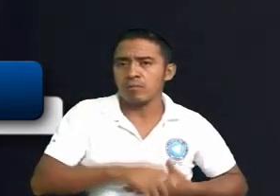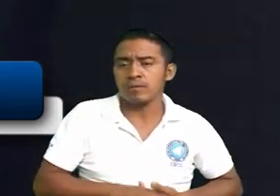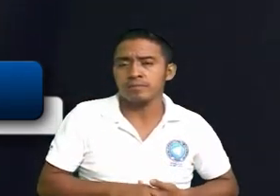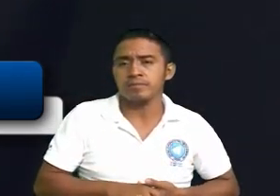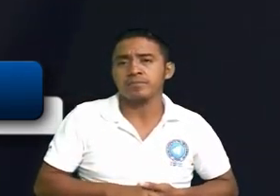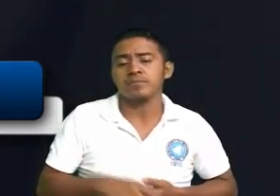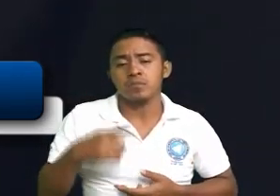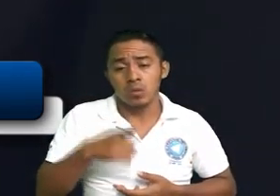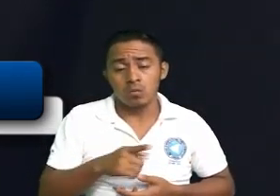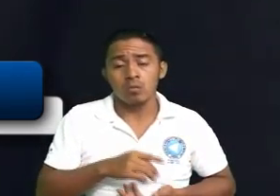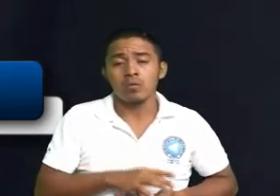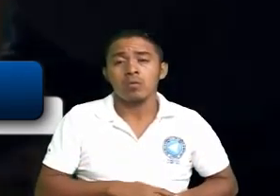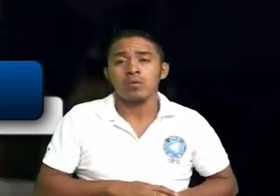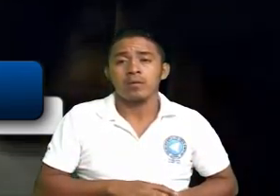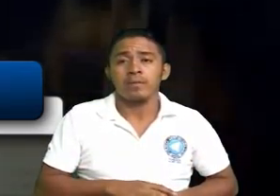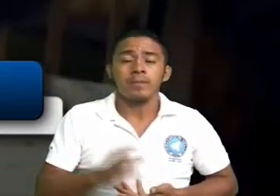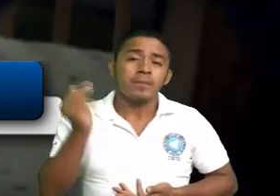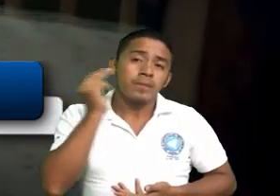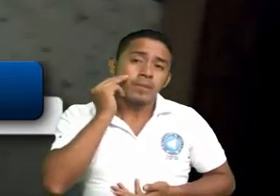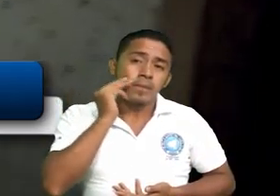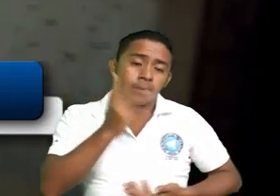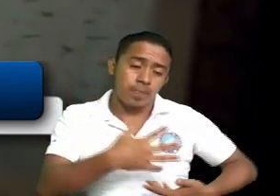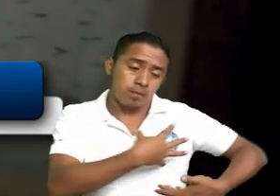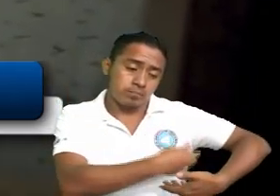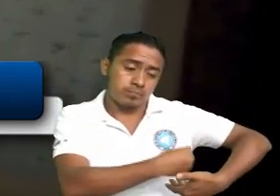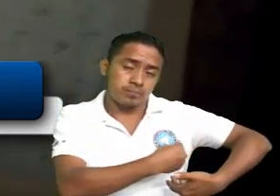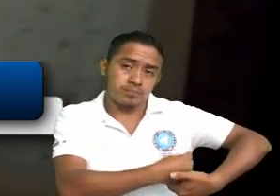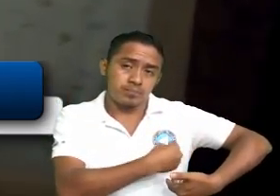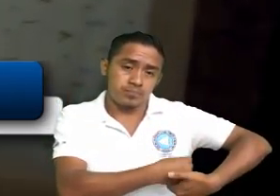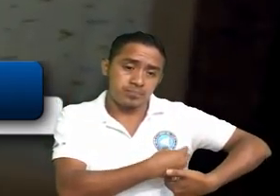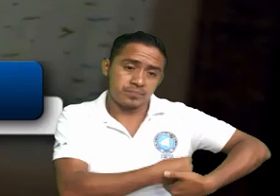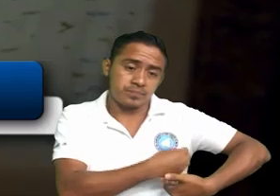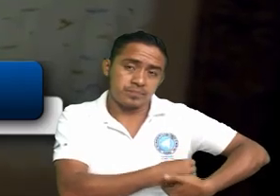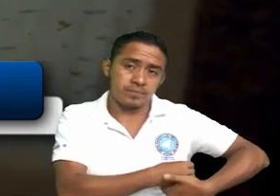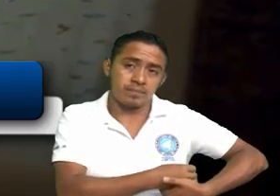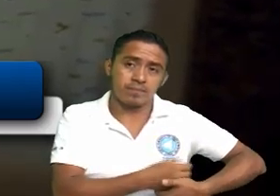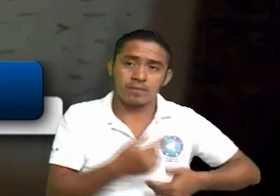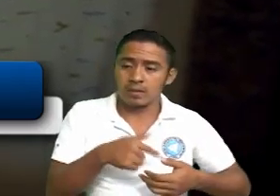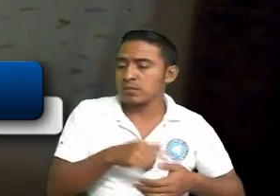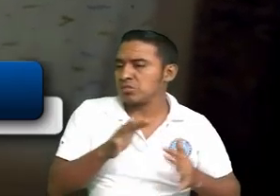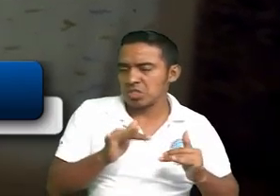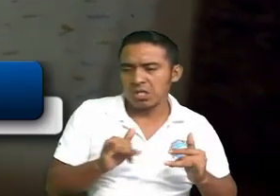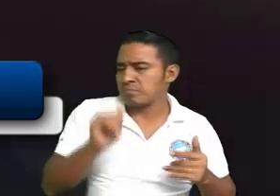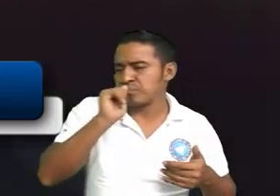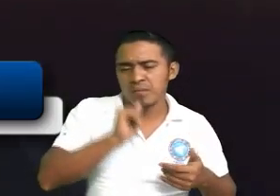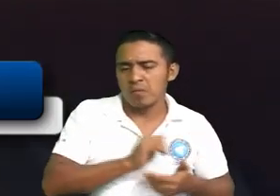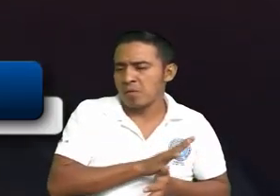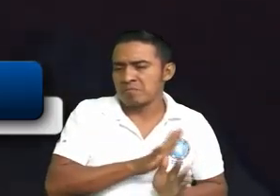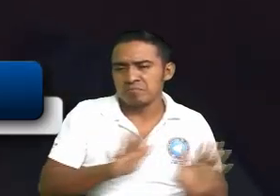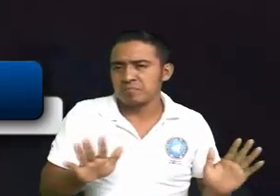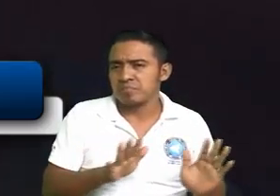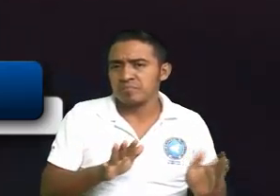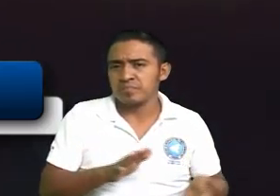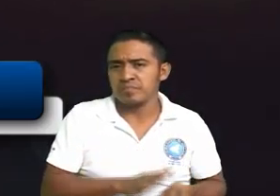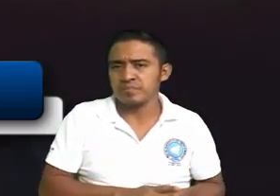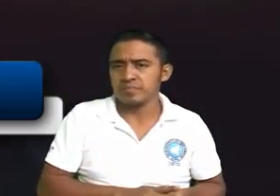La recomendación de la Organización Mundial de la Salud te dice que la lactancia materna tiene una cantidad de agua necesaria para la edad de ese